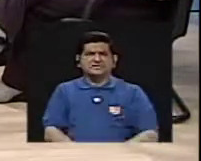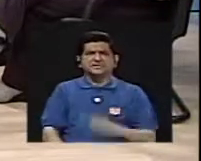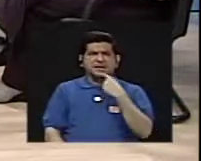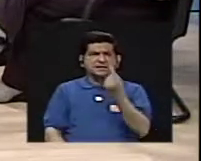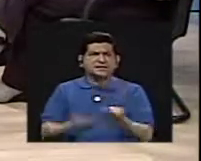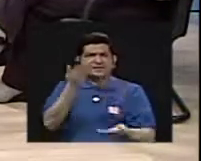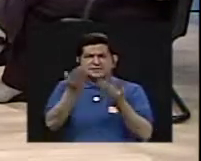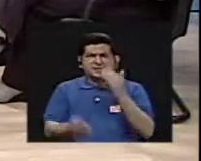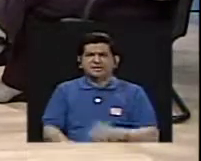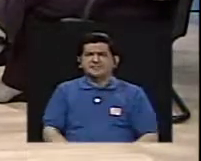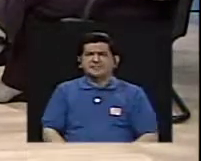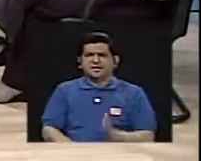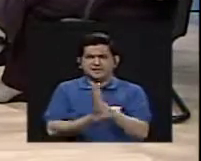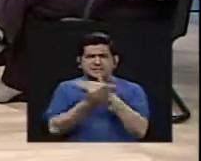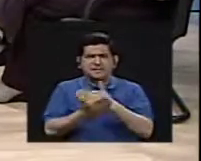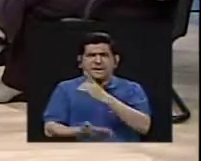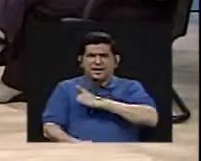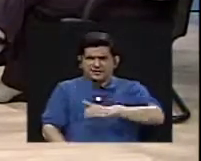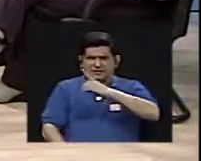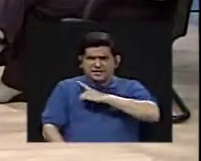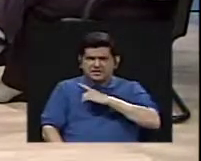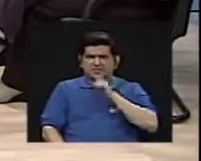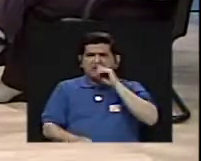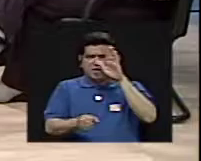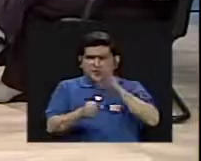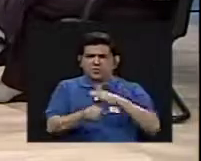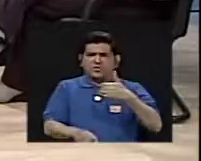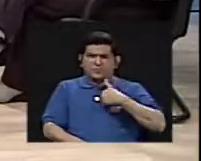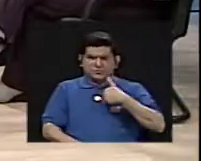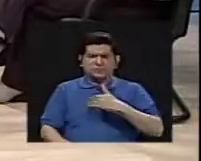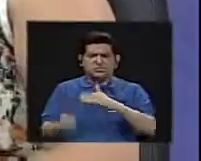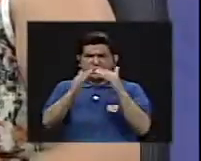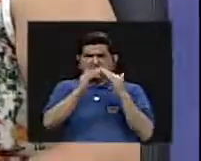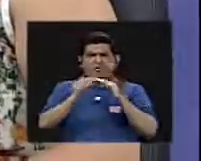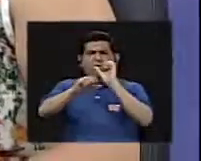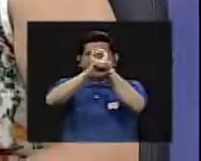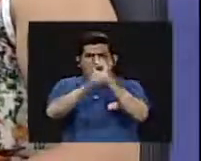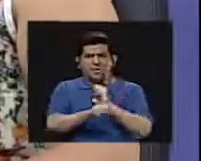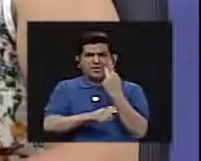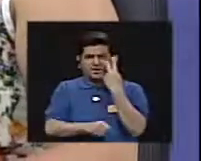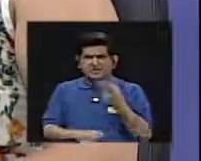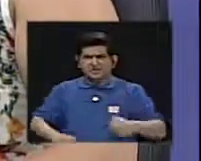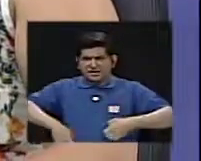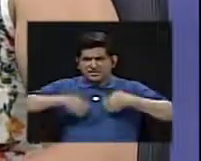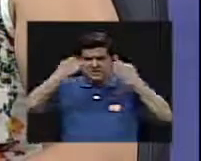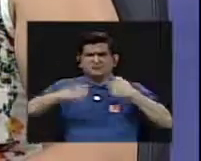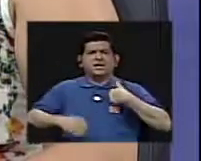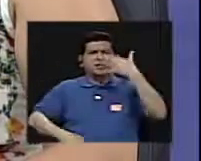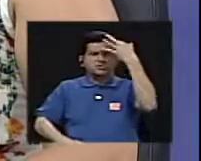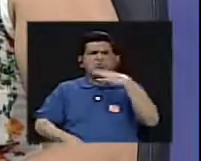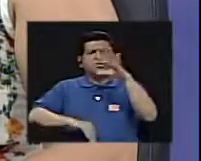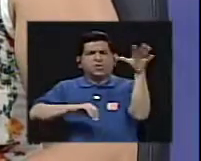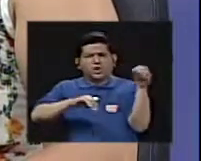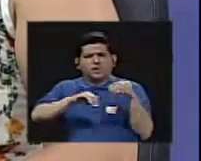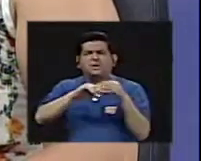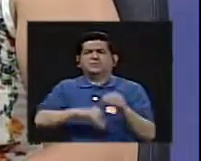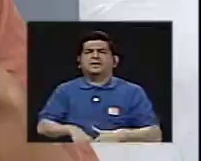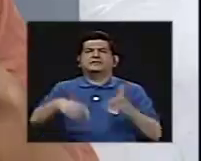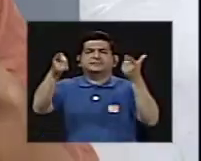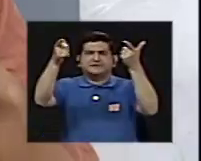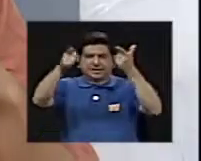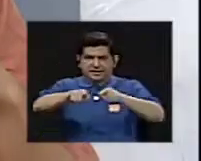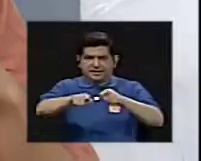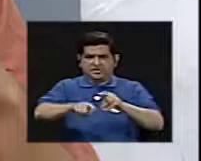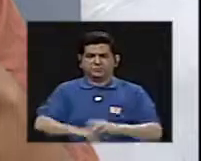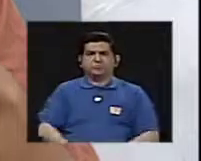pasa un poco por la disciplina y el compromiso que tiene la comunidad con la tradición, porque se nota la que existe. Yo creo que además es el hecho